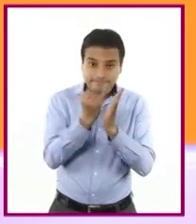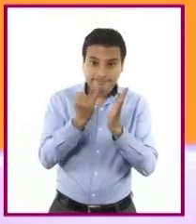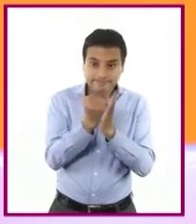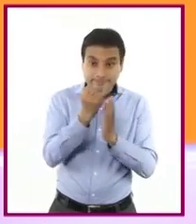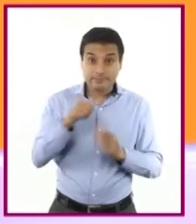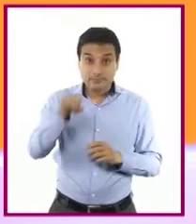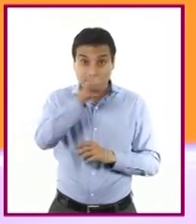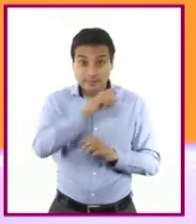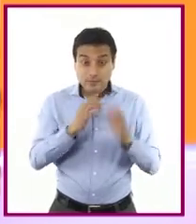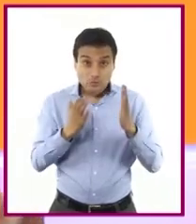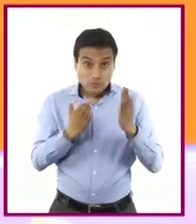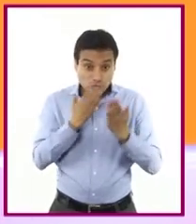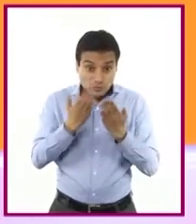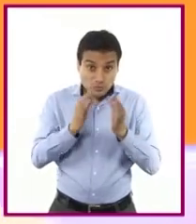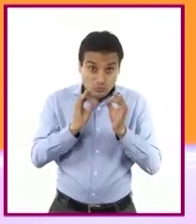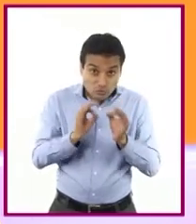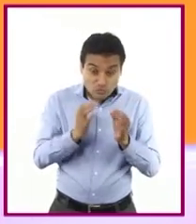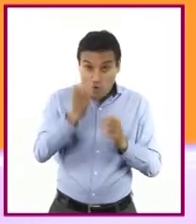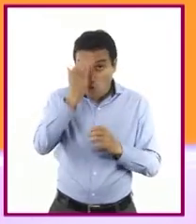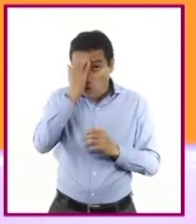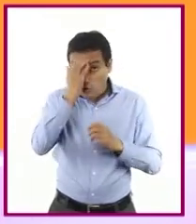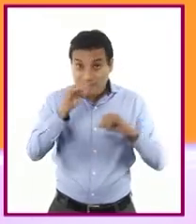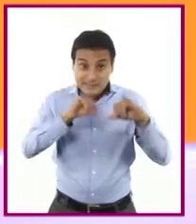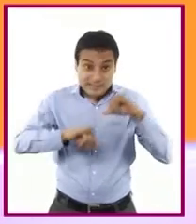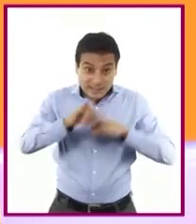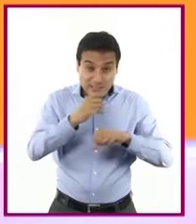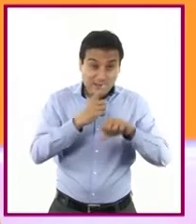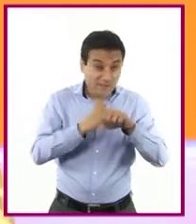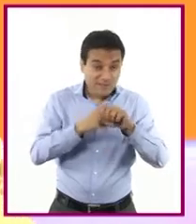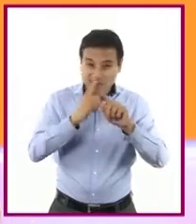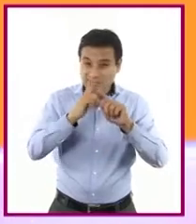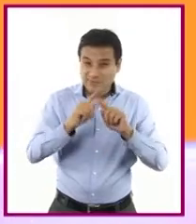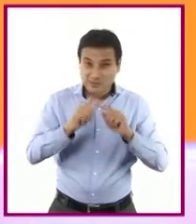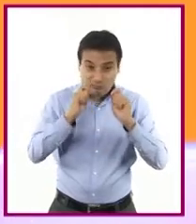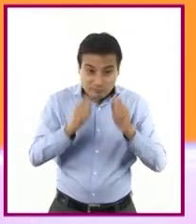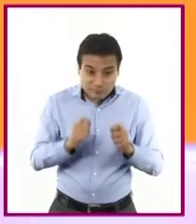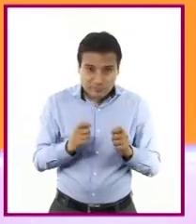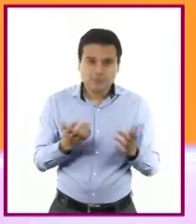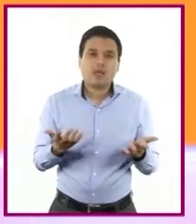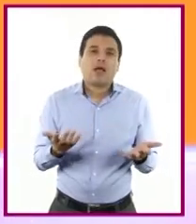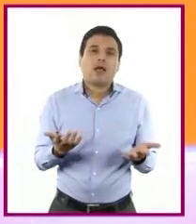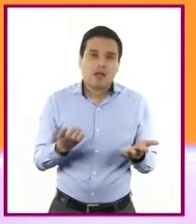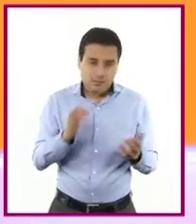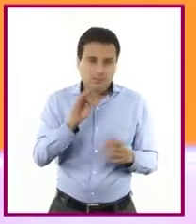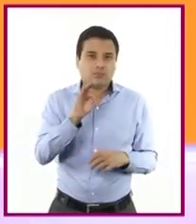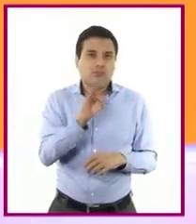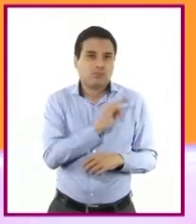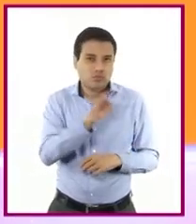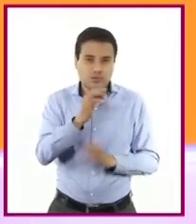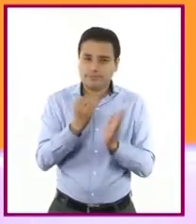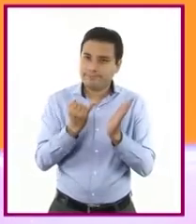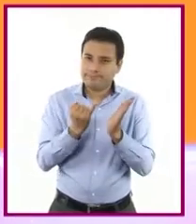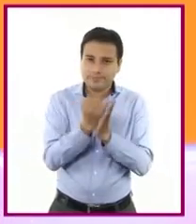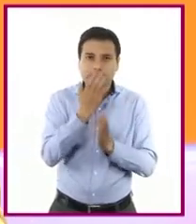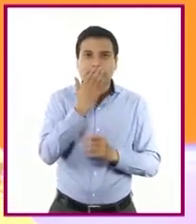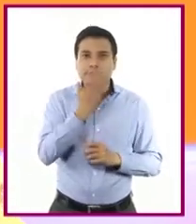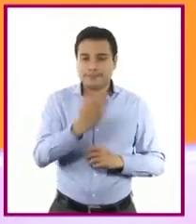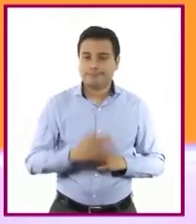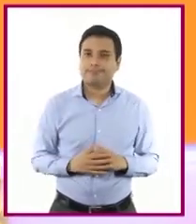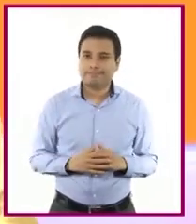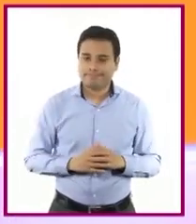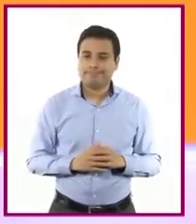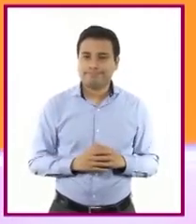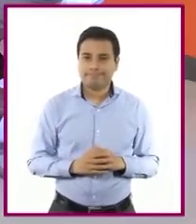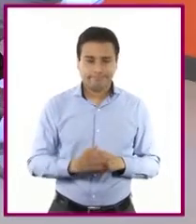los avances de la ciencia en el tratamiento de enfermedades, como bien dices, Lisandro, siempre buscando información de fuentes